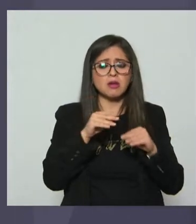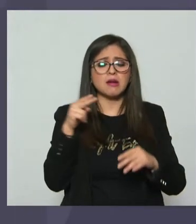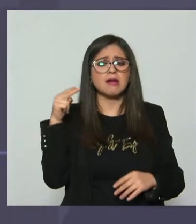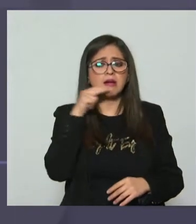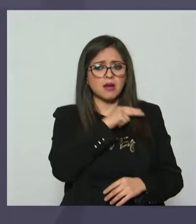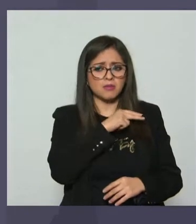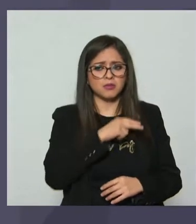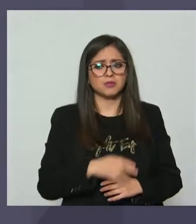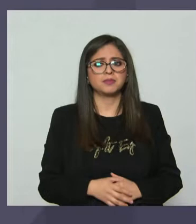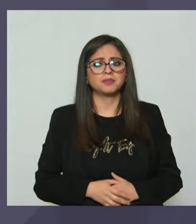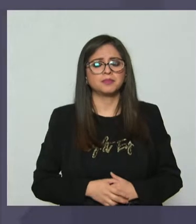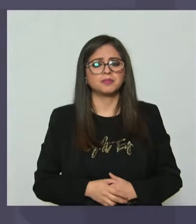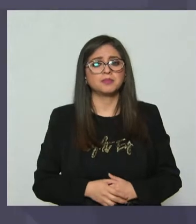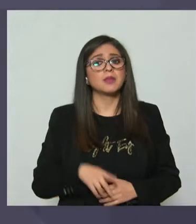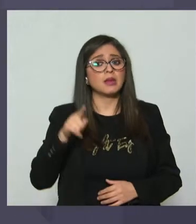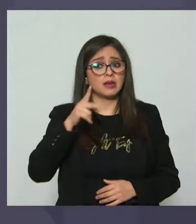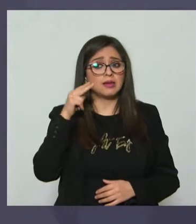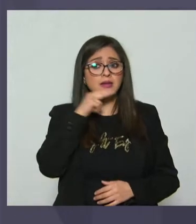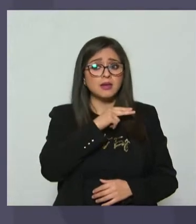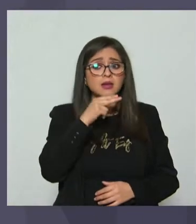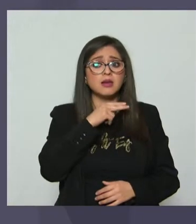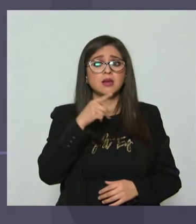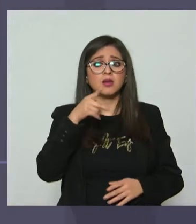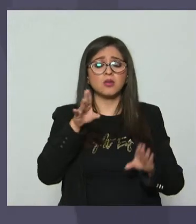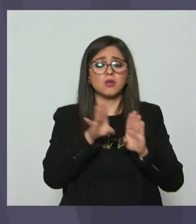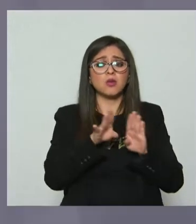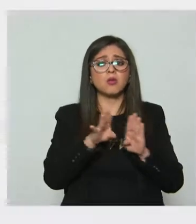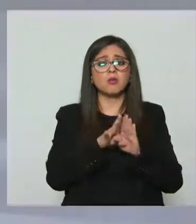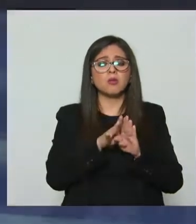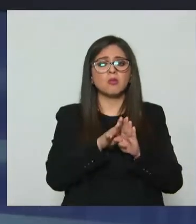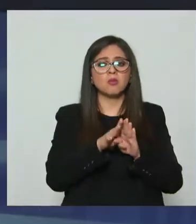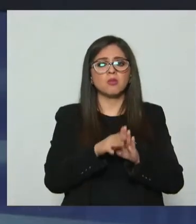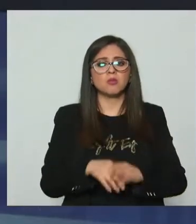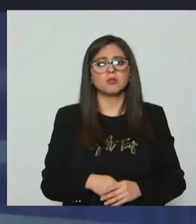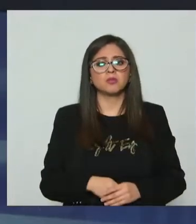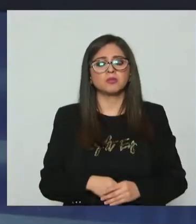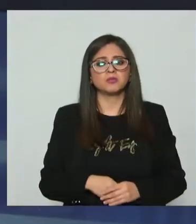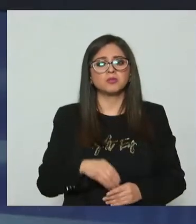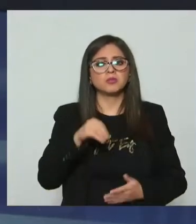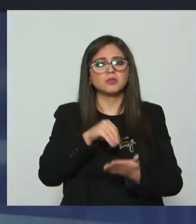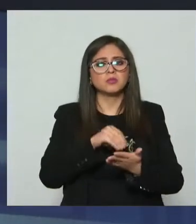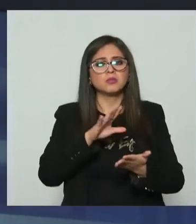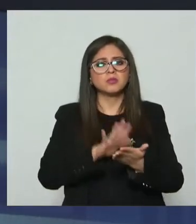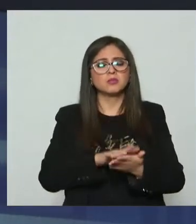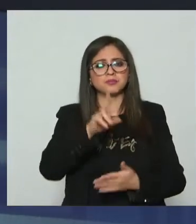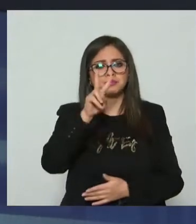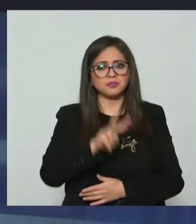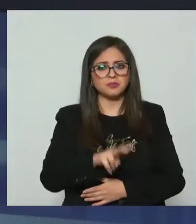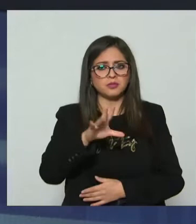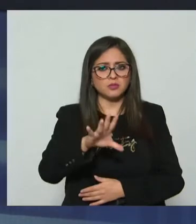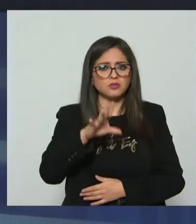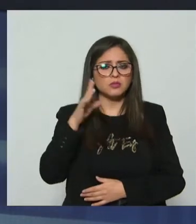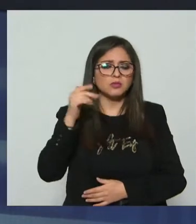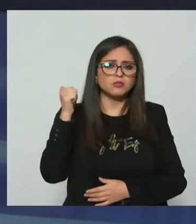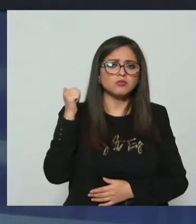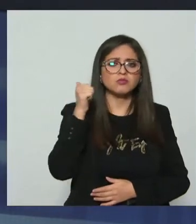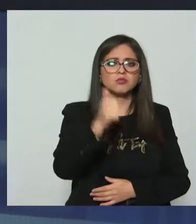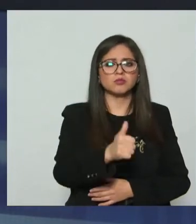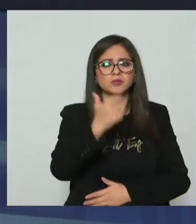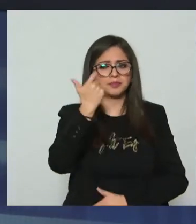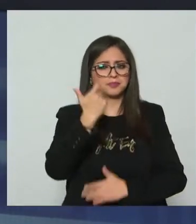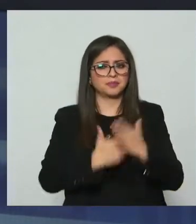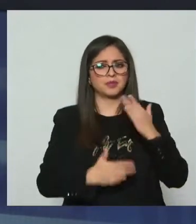eficiente. Eficiente y accesible, y también con una tarifa pues adecuada para ellos.